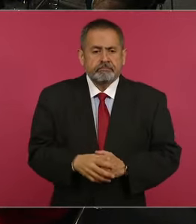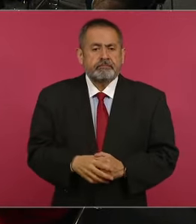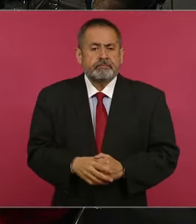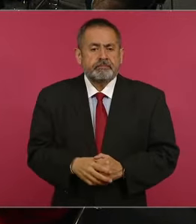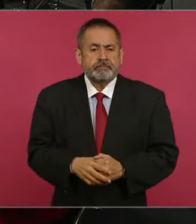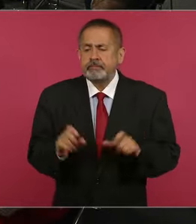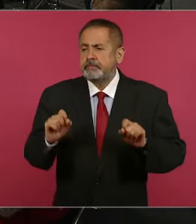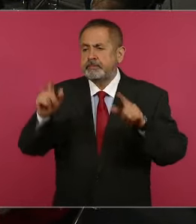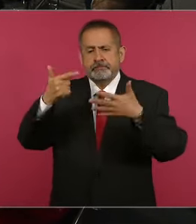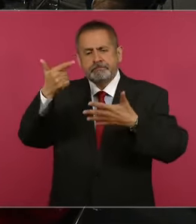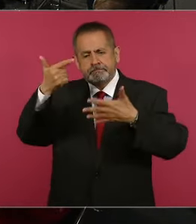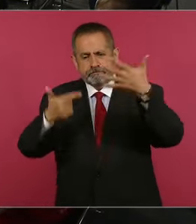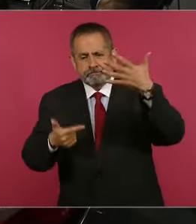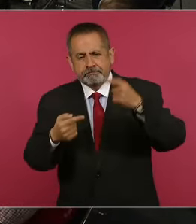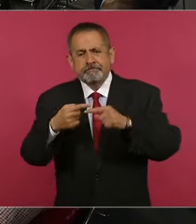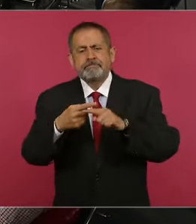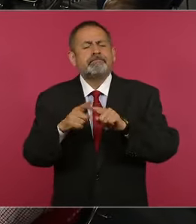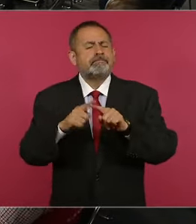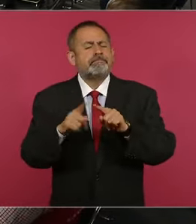la lista.